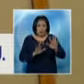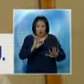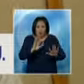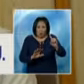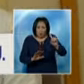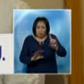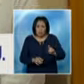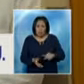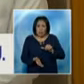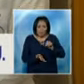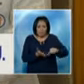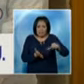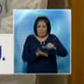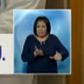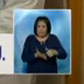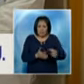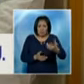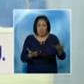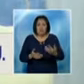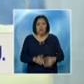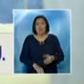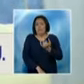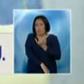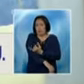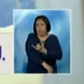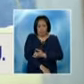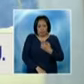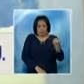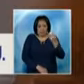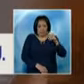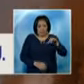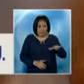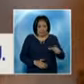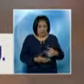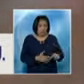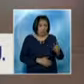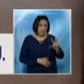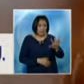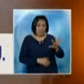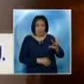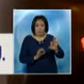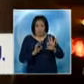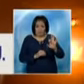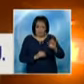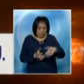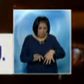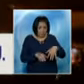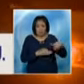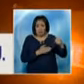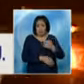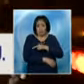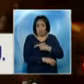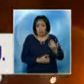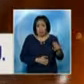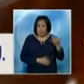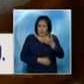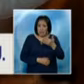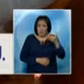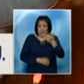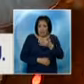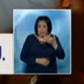cirugías reconstructivas en el Instituto Nacional del Niño. El 25 de febrero fue dada de alta y actualmente acude a sus